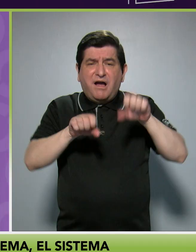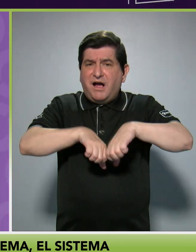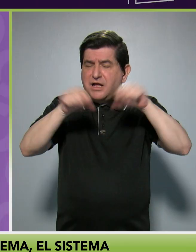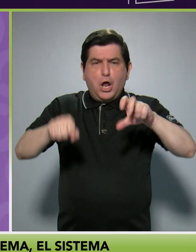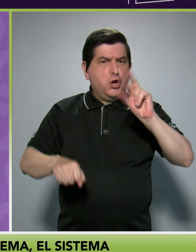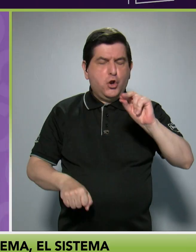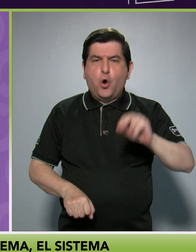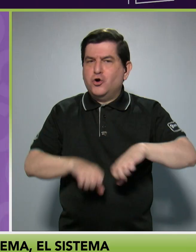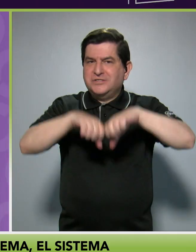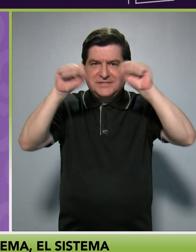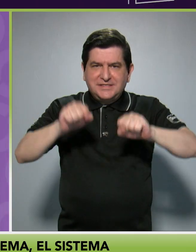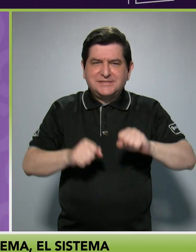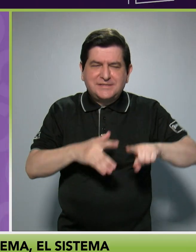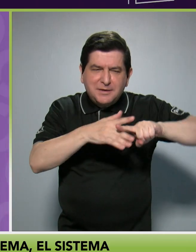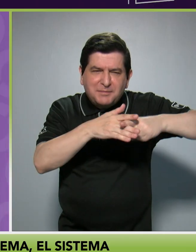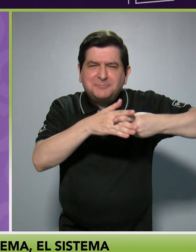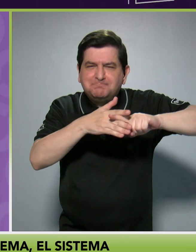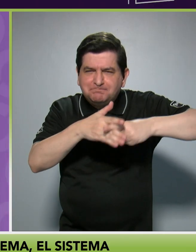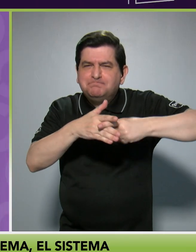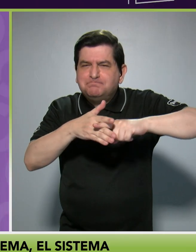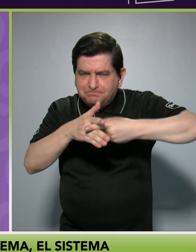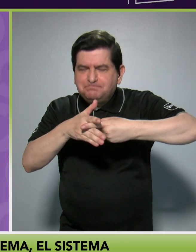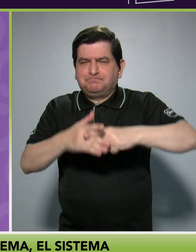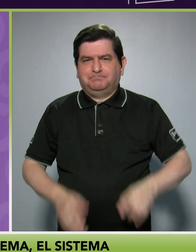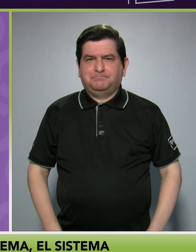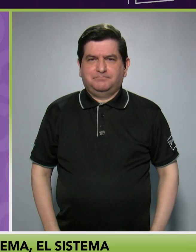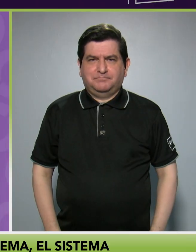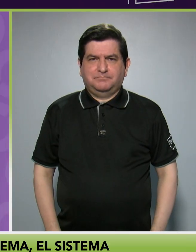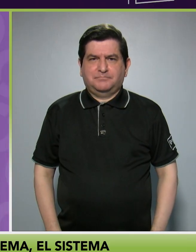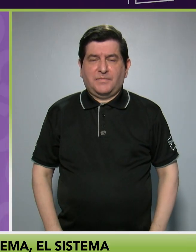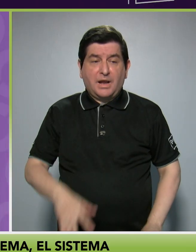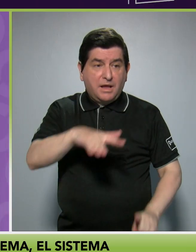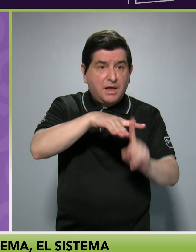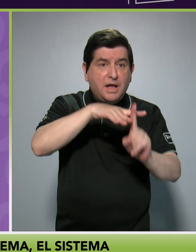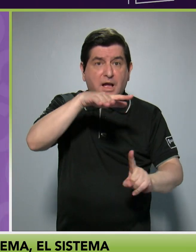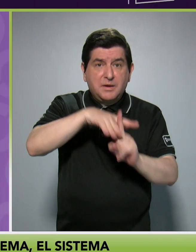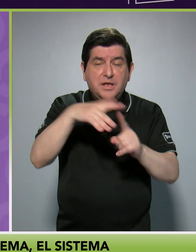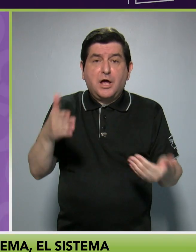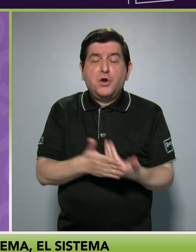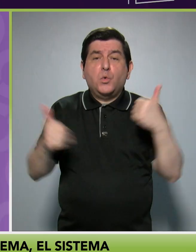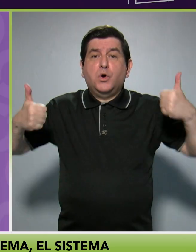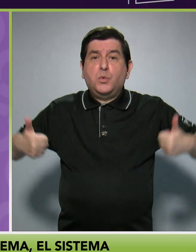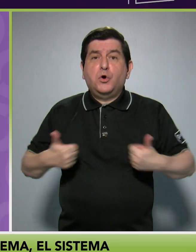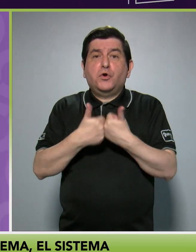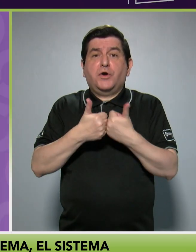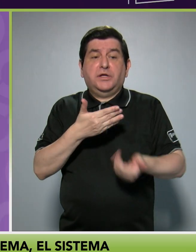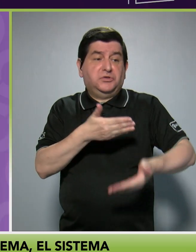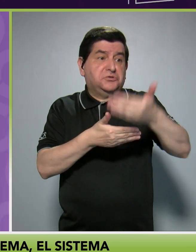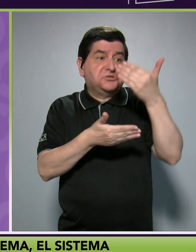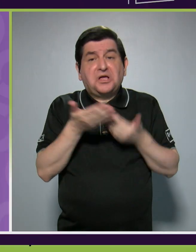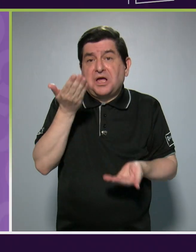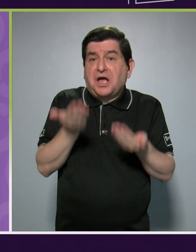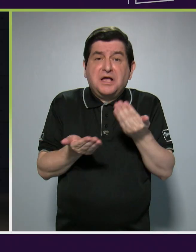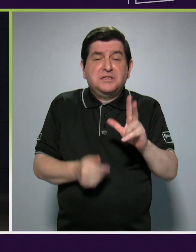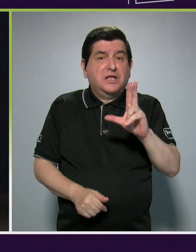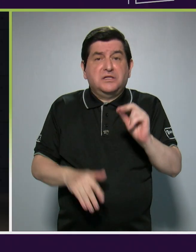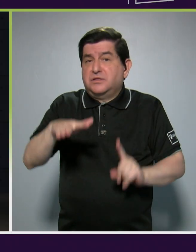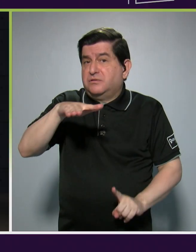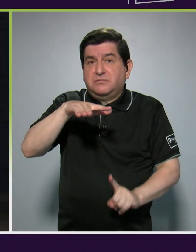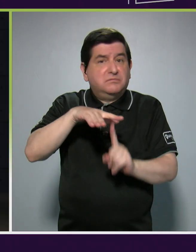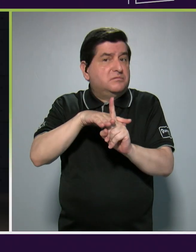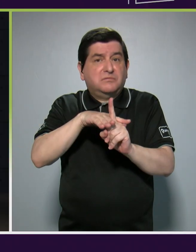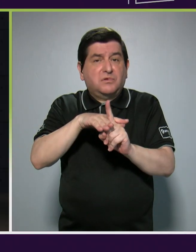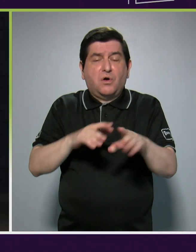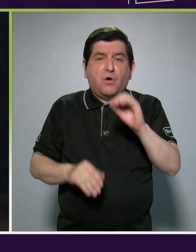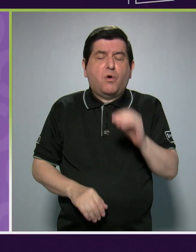que empezar a hacer ajustes porque empiezan a emerger nuevos desafíos que tal vez en el pasado no estaban